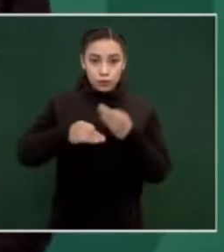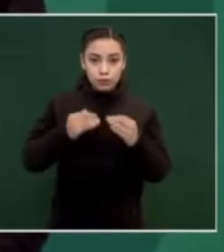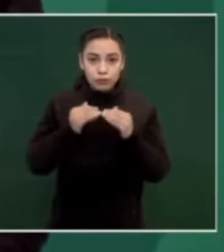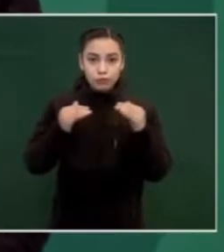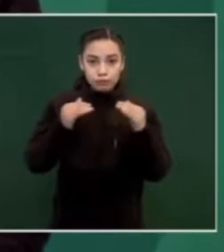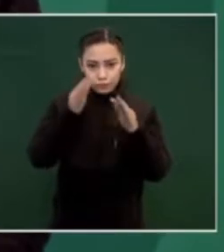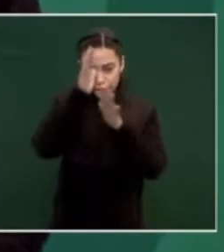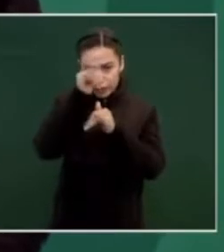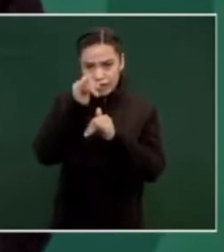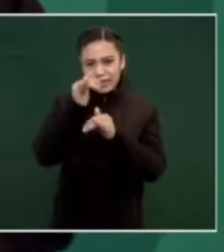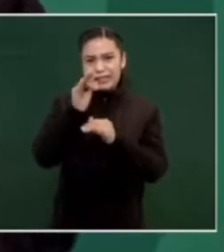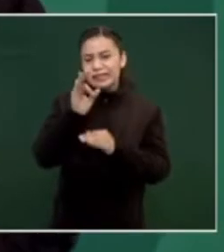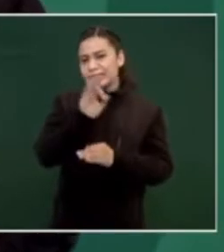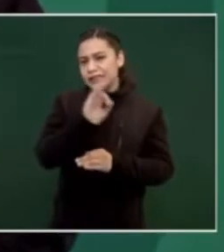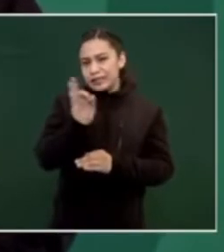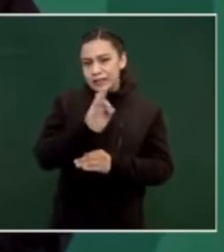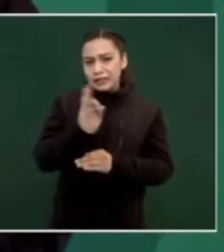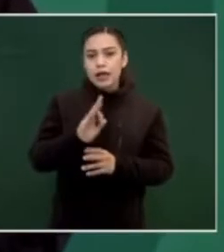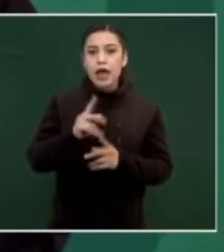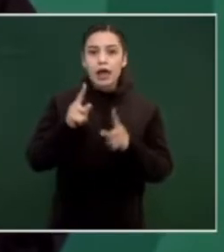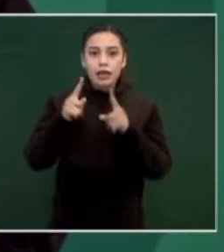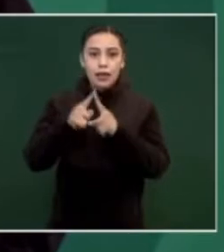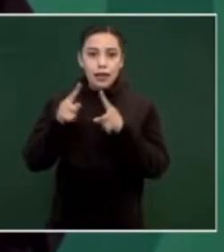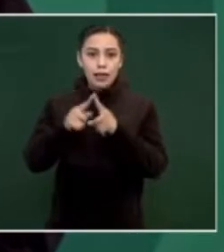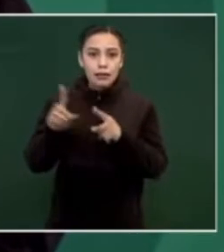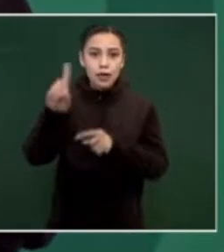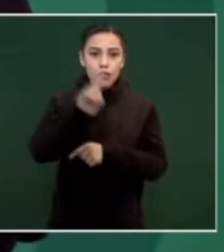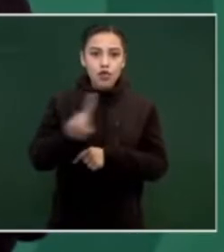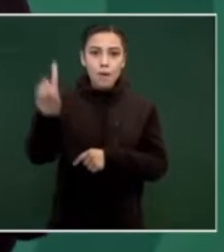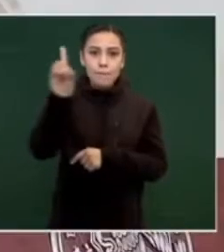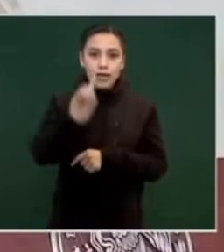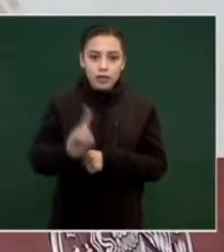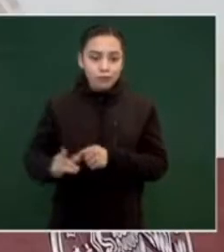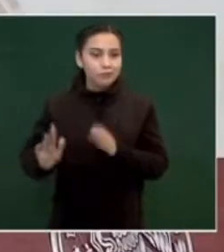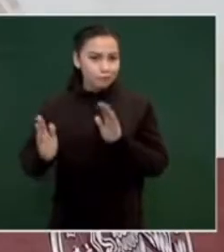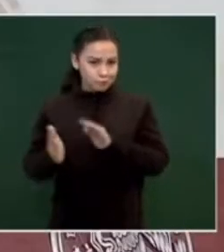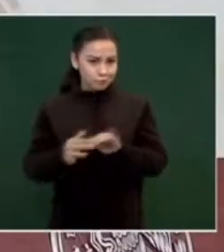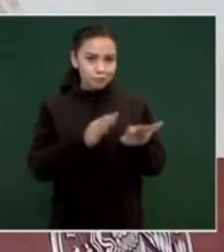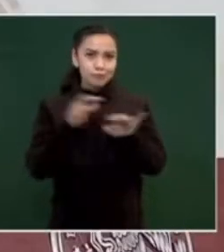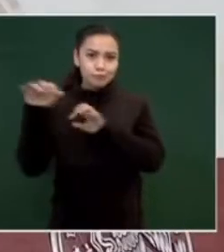todos los domingos y